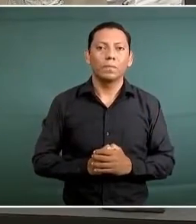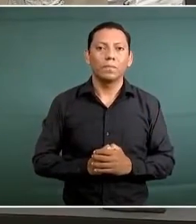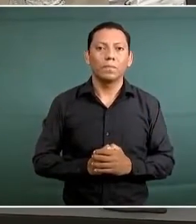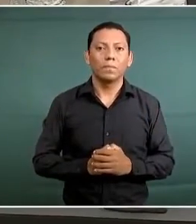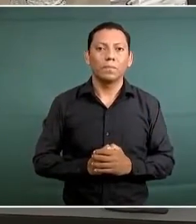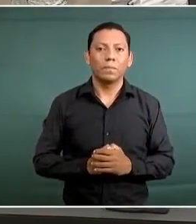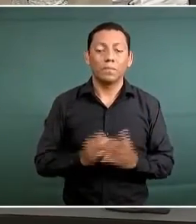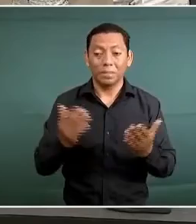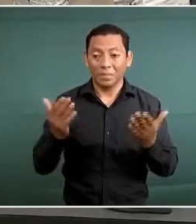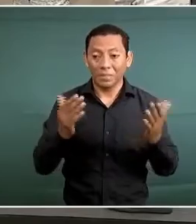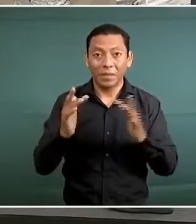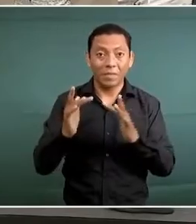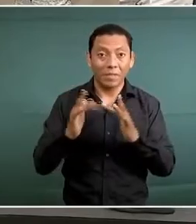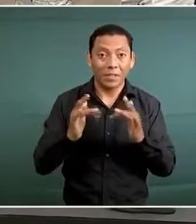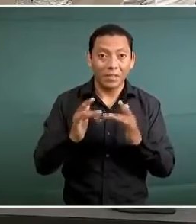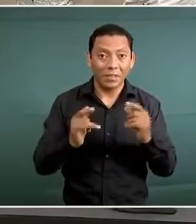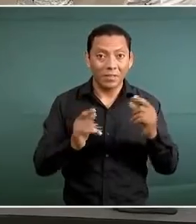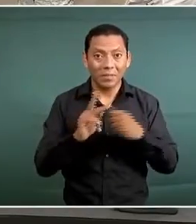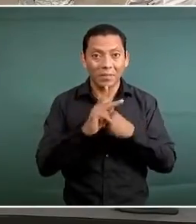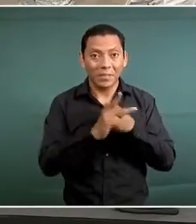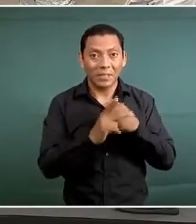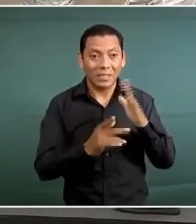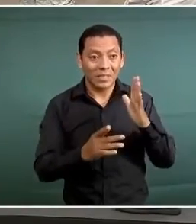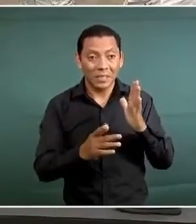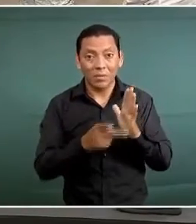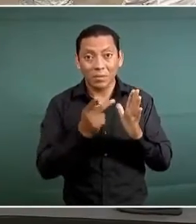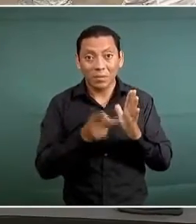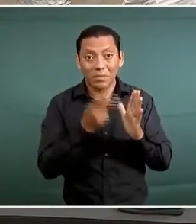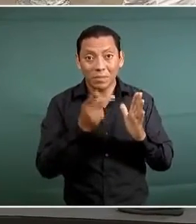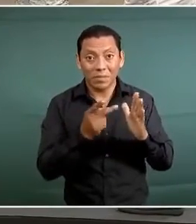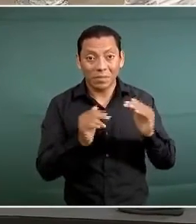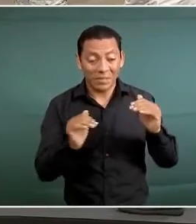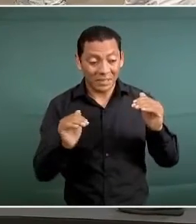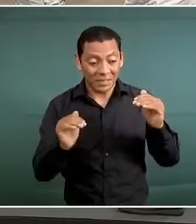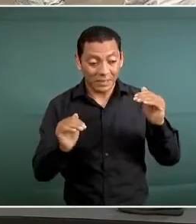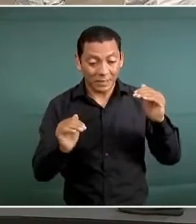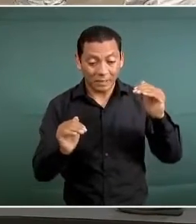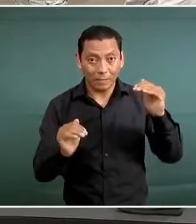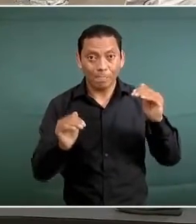Francia cinco veces más que nosotros